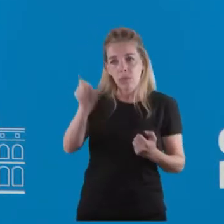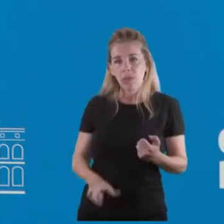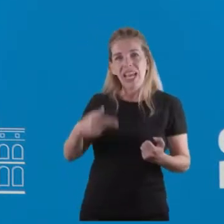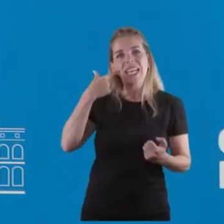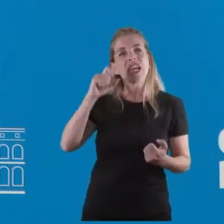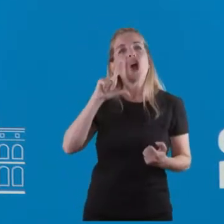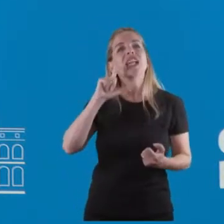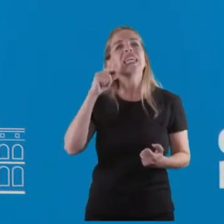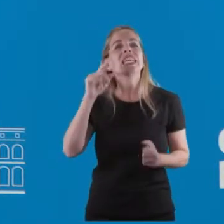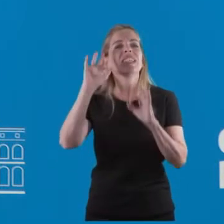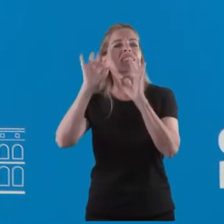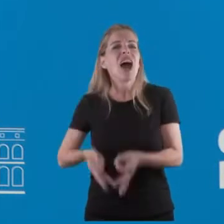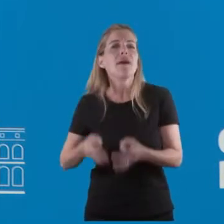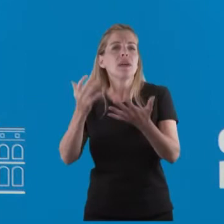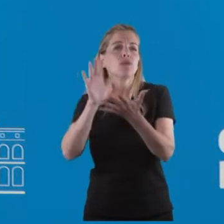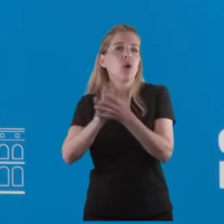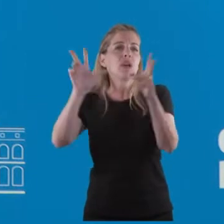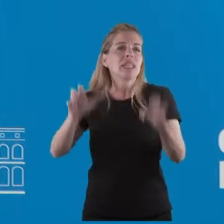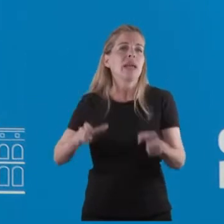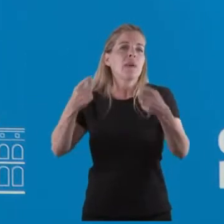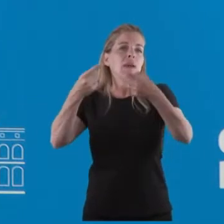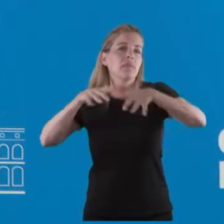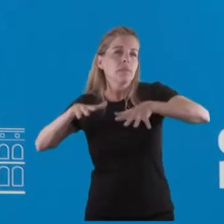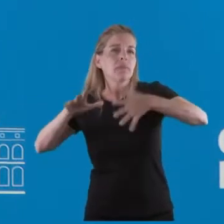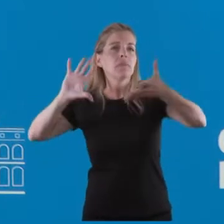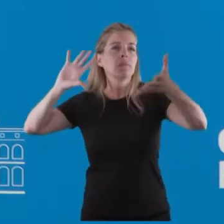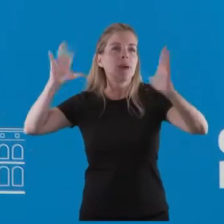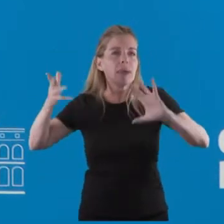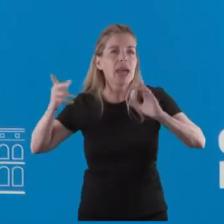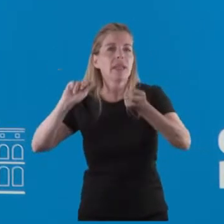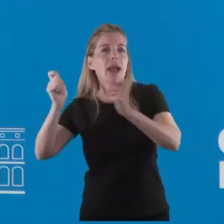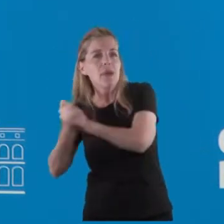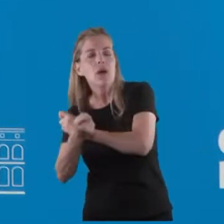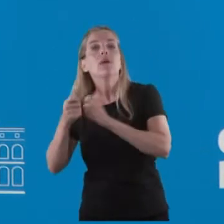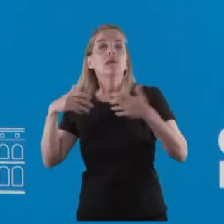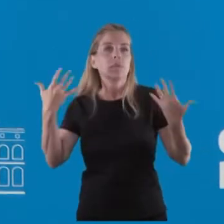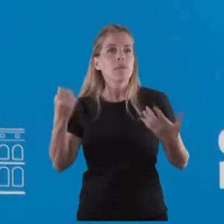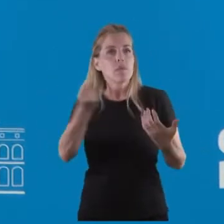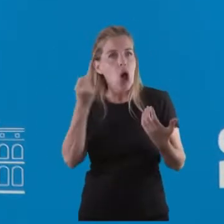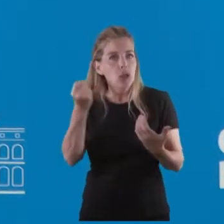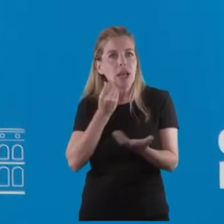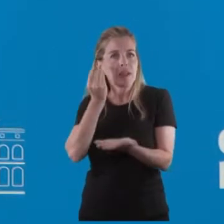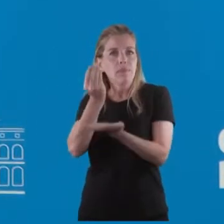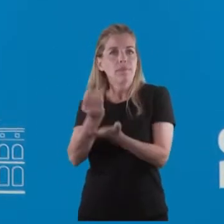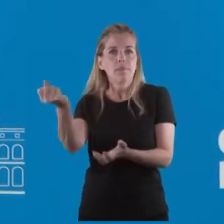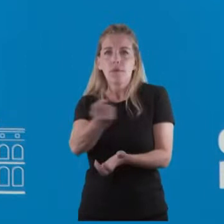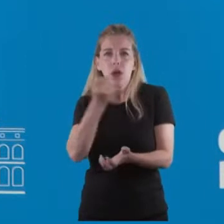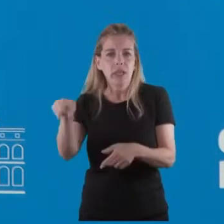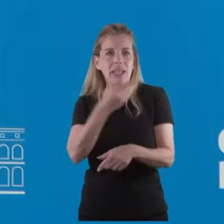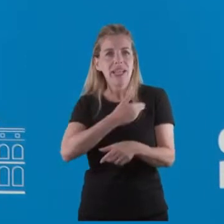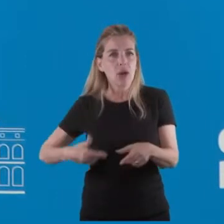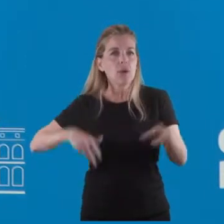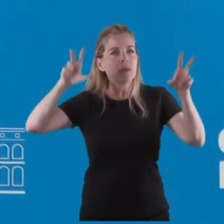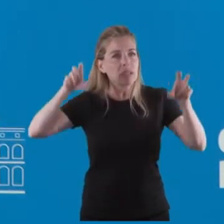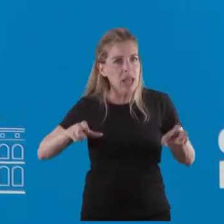y en todos estos temas que hace que es muy importante llevar adelante desde una secretaria que tiene un rol central en este gobierno porque tiene que ver